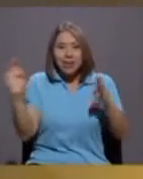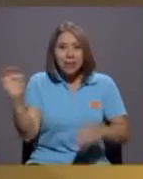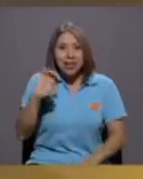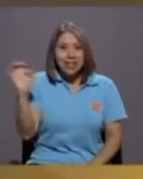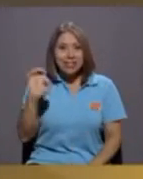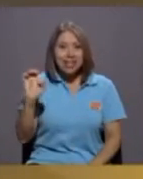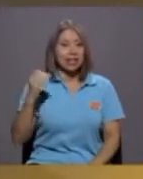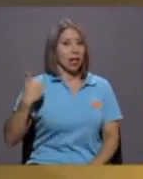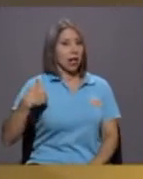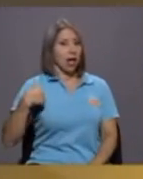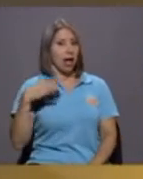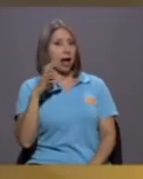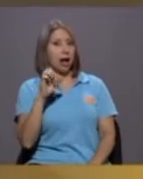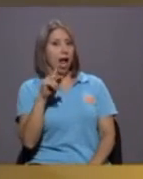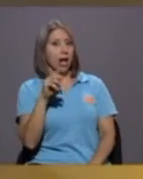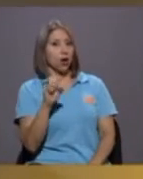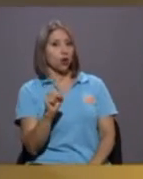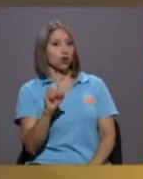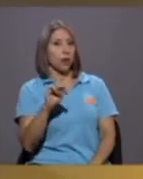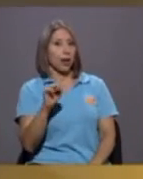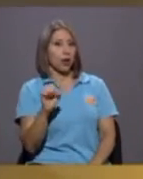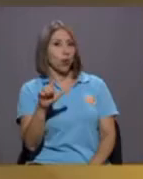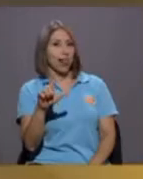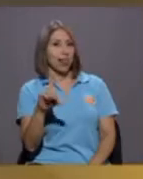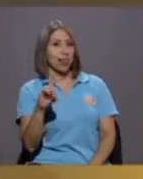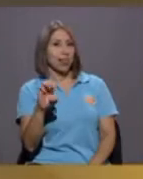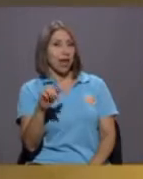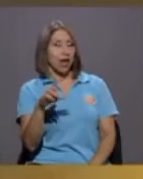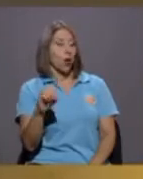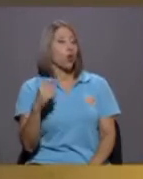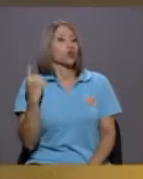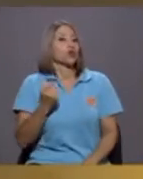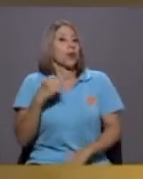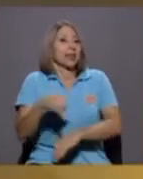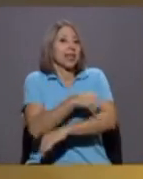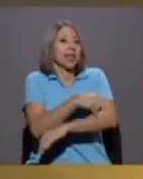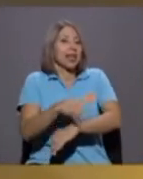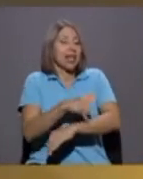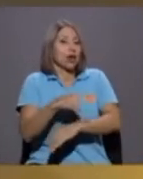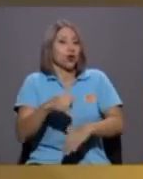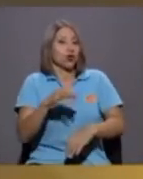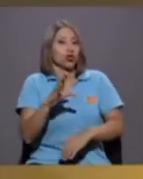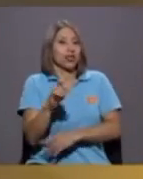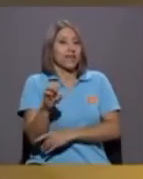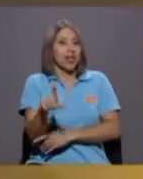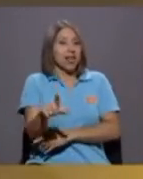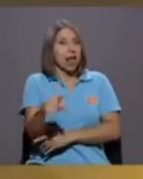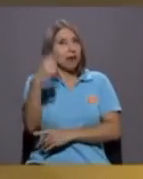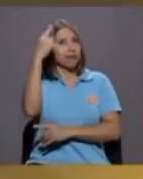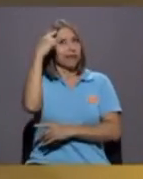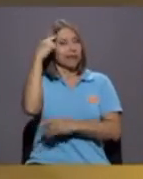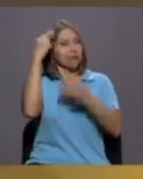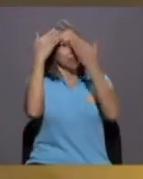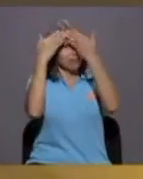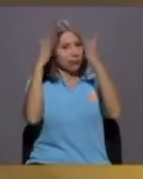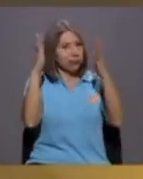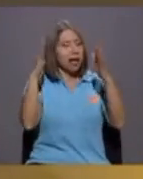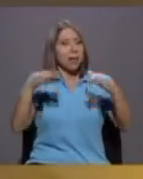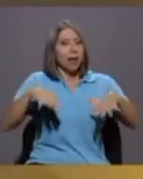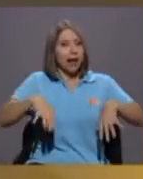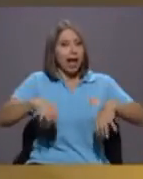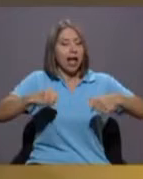Manuel Dengo, que era nada más ingeniero civil, tuvo la apertura de mente para asumir el riesgo